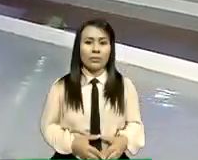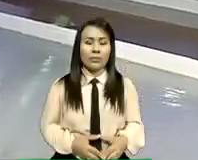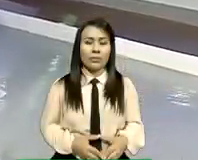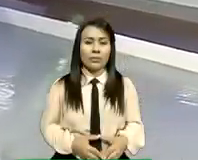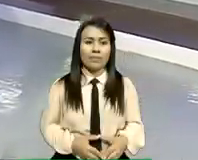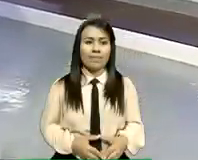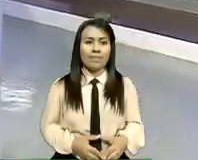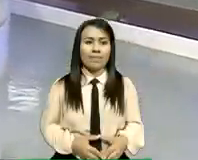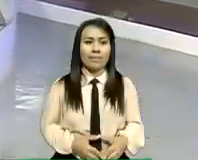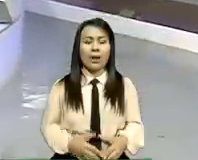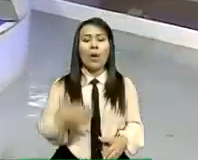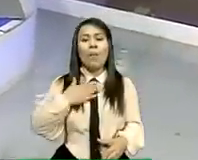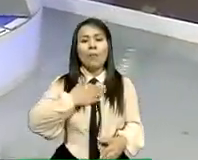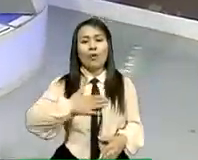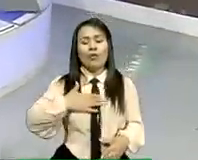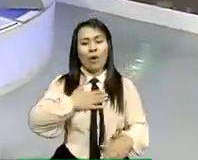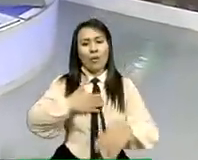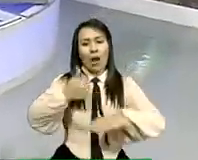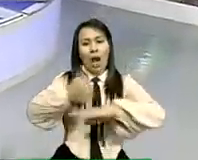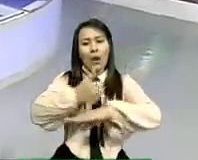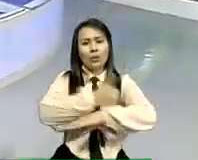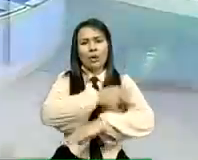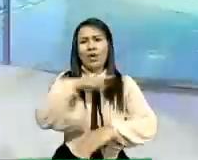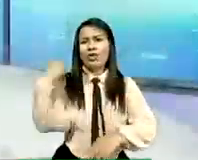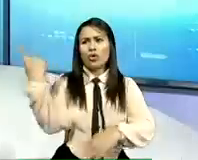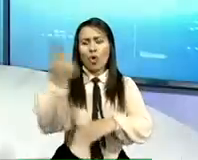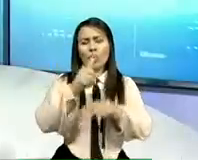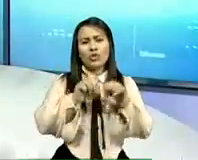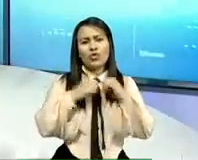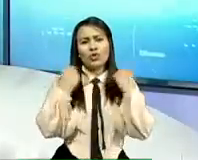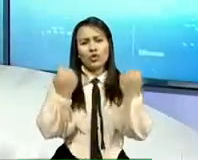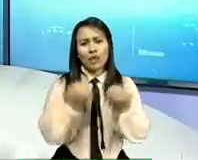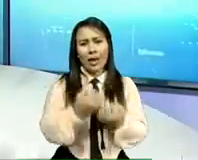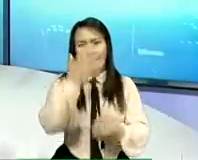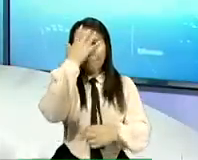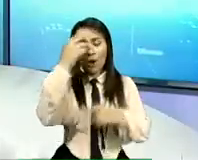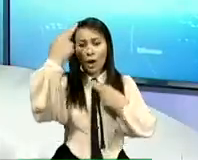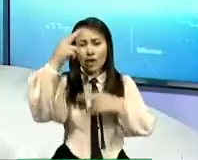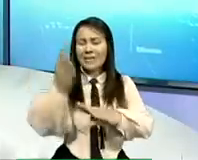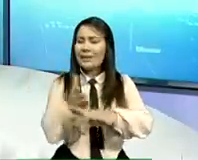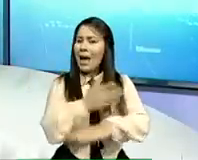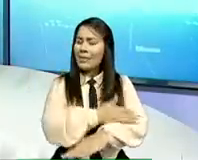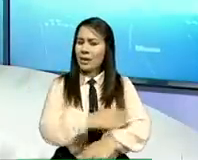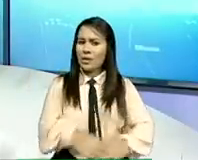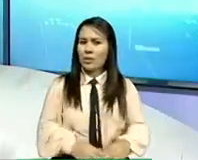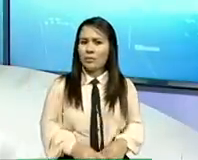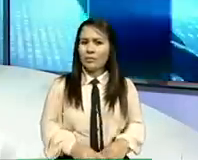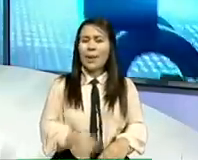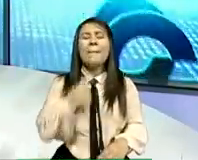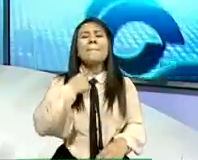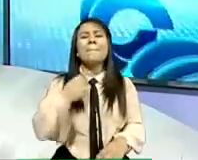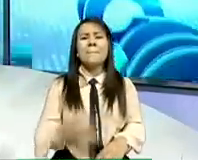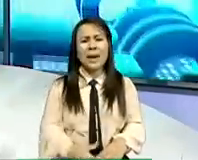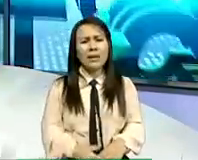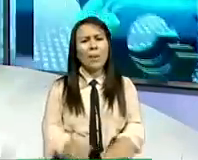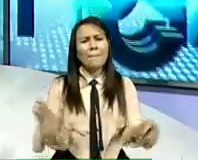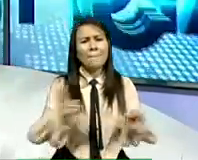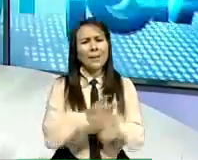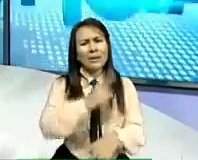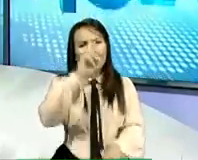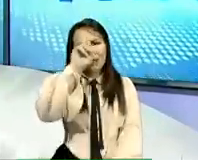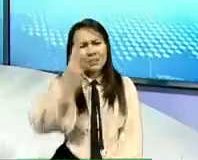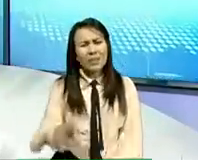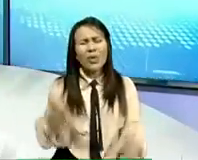Algo tendrán que hacer las autoridades y toda la sociedad en su conjunto. Me refiero a la nota anterior. Estamos perdiendo el norte como